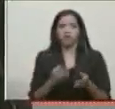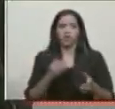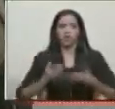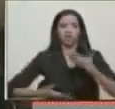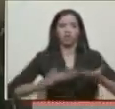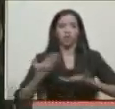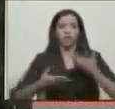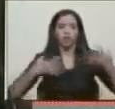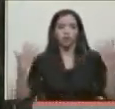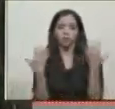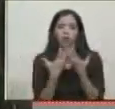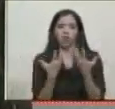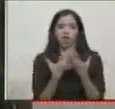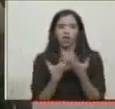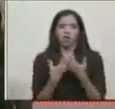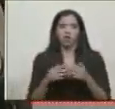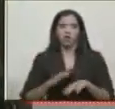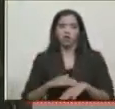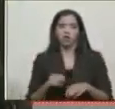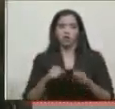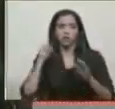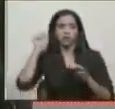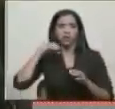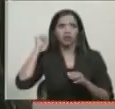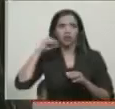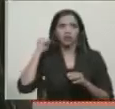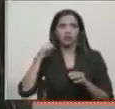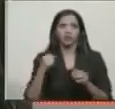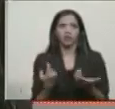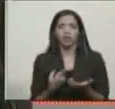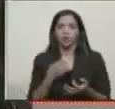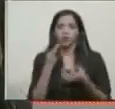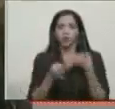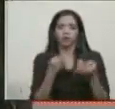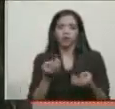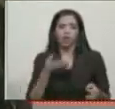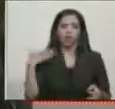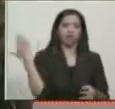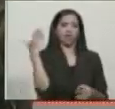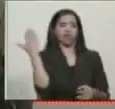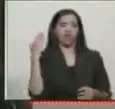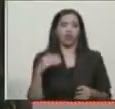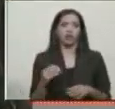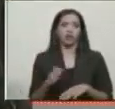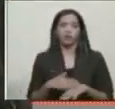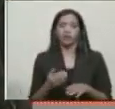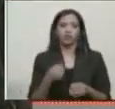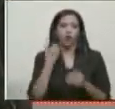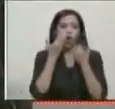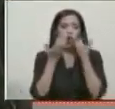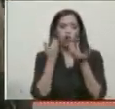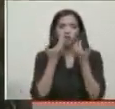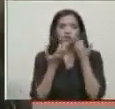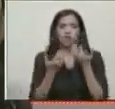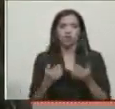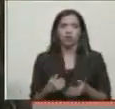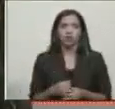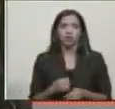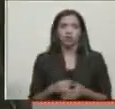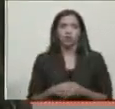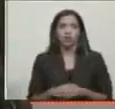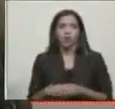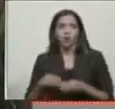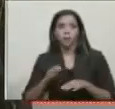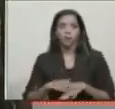conflicto, porque muestra esos videos y después con un discurso altanero, porque son vulgares, porque tal